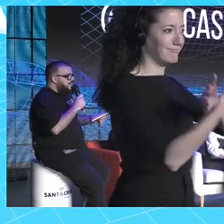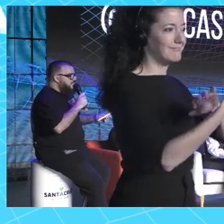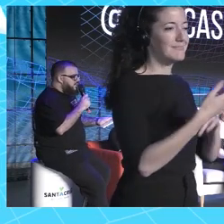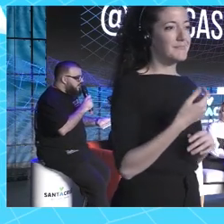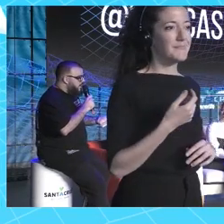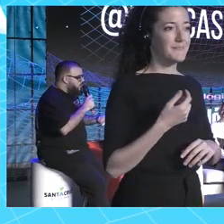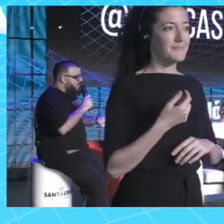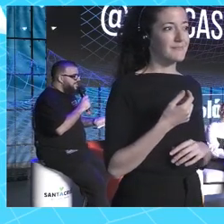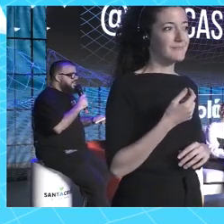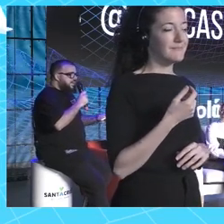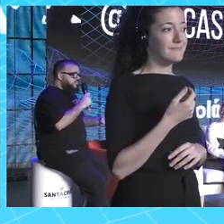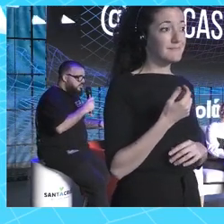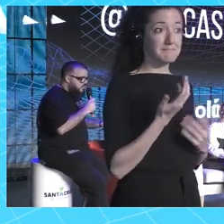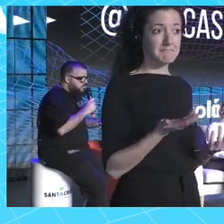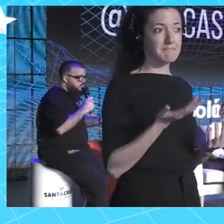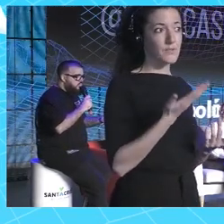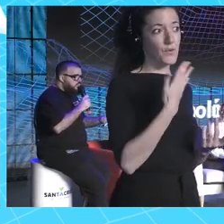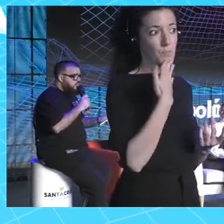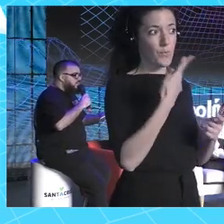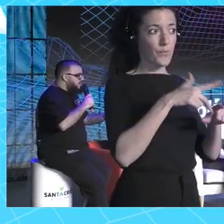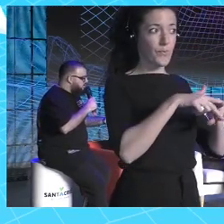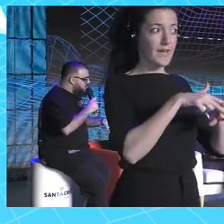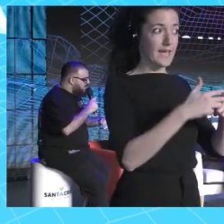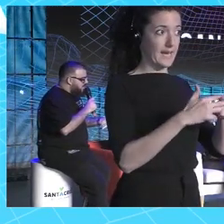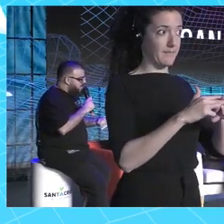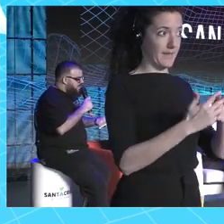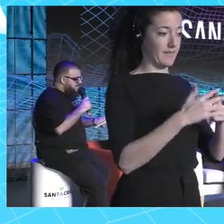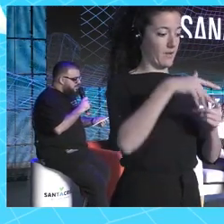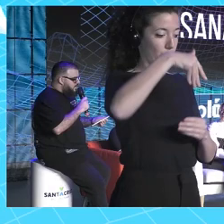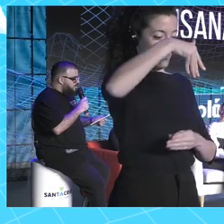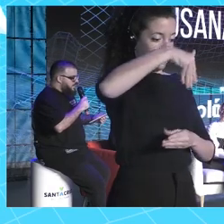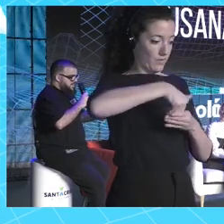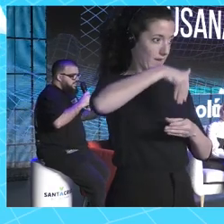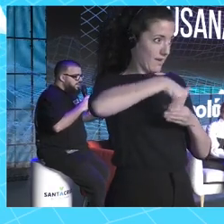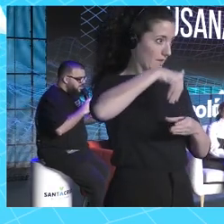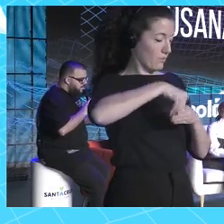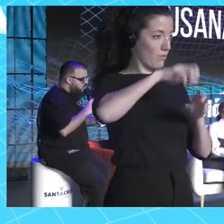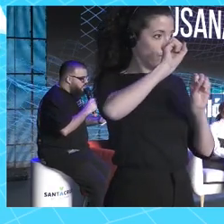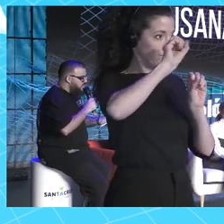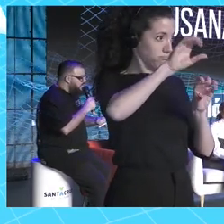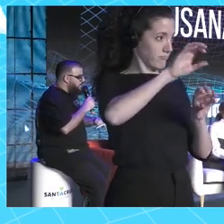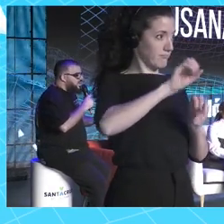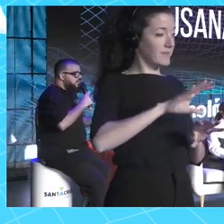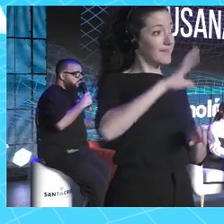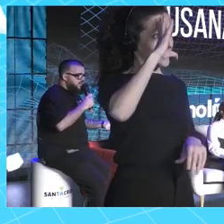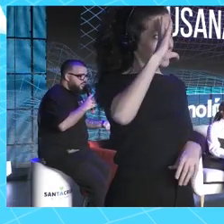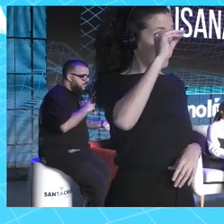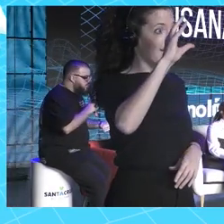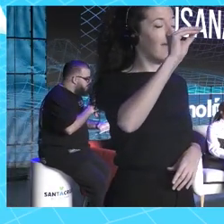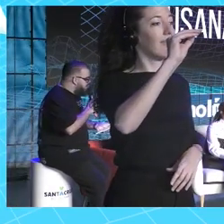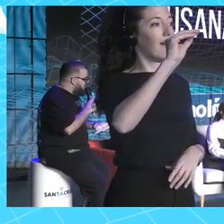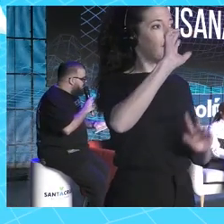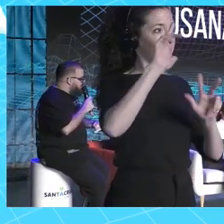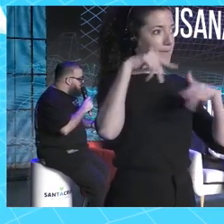una herramienta la cual entrenamos con un contenido Y ese esa inteligencia nos permite dar una respuesta